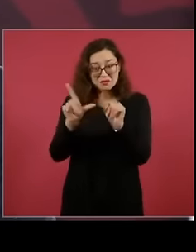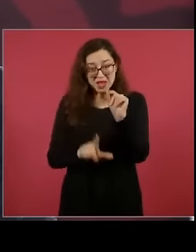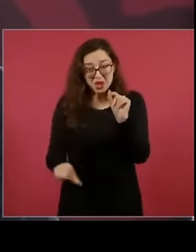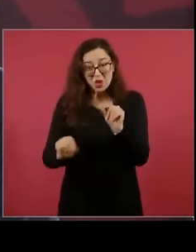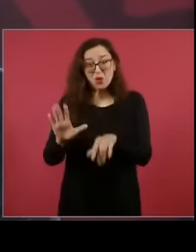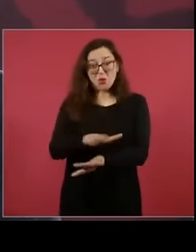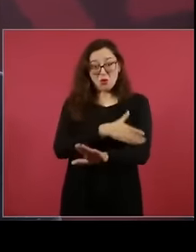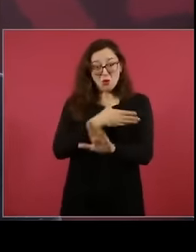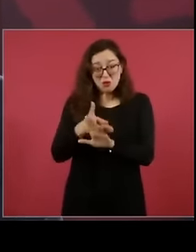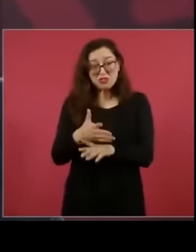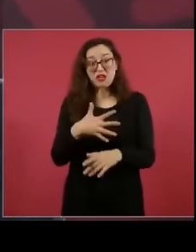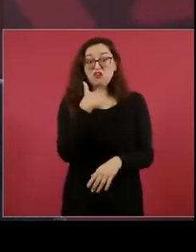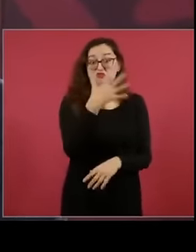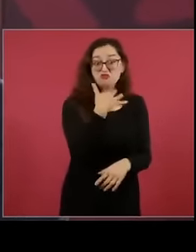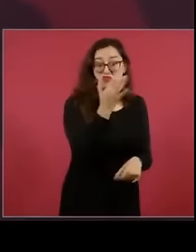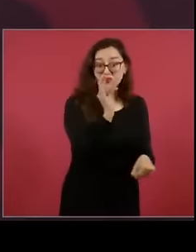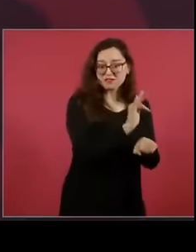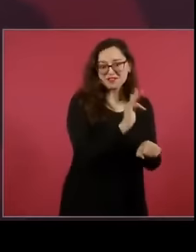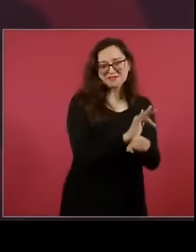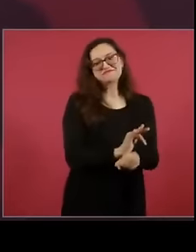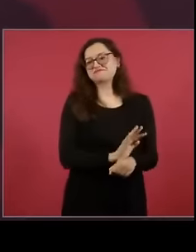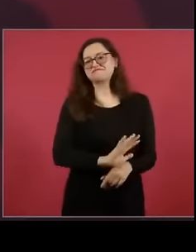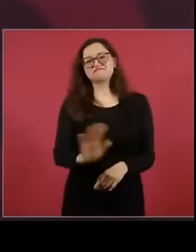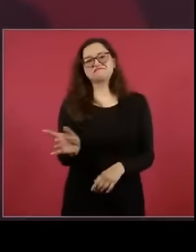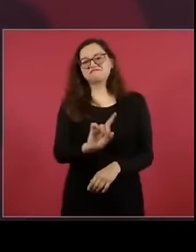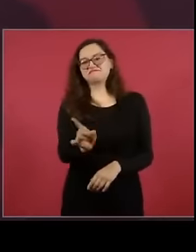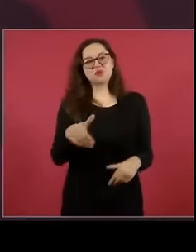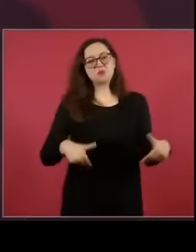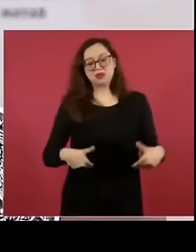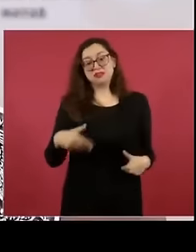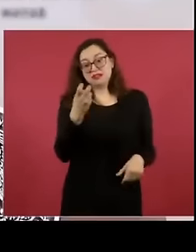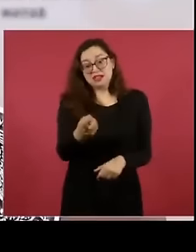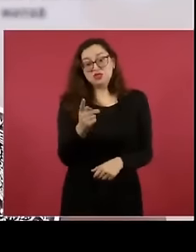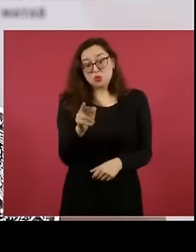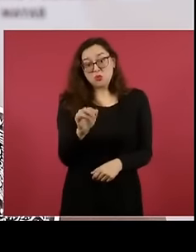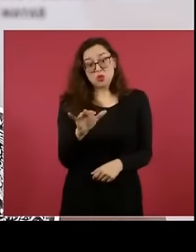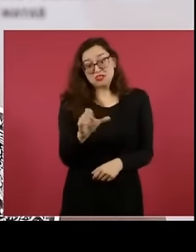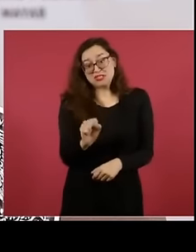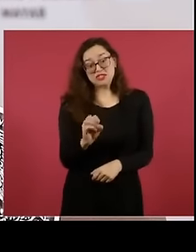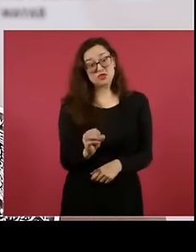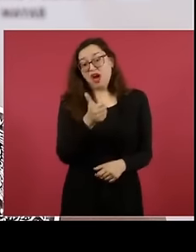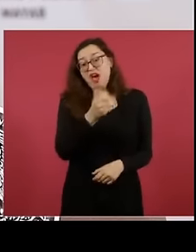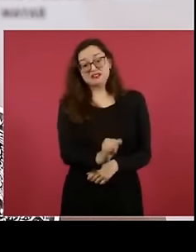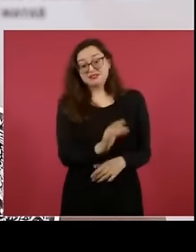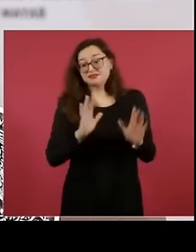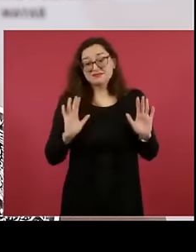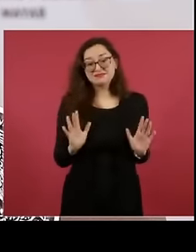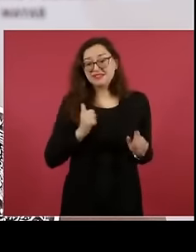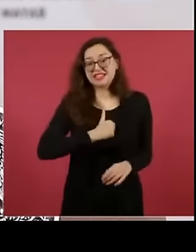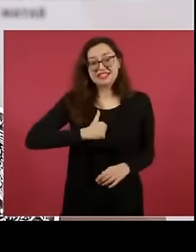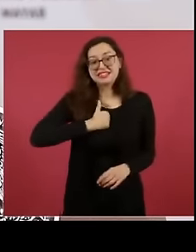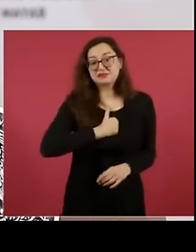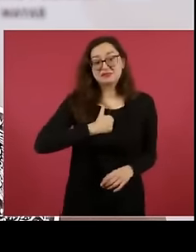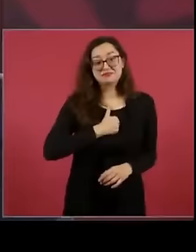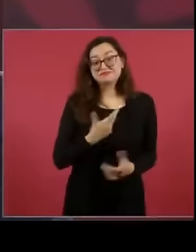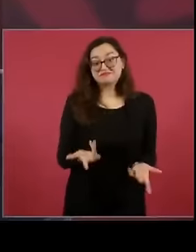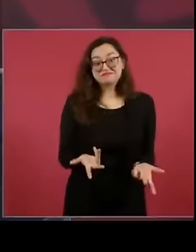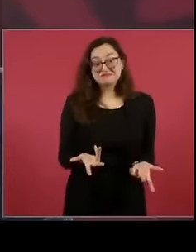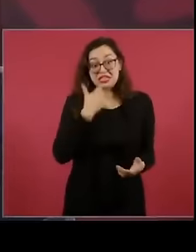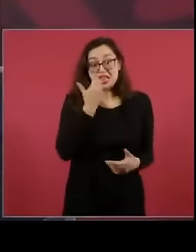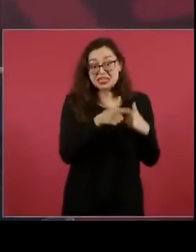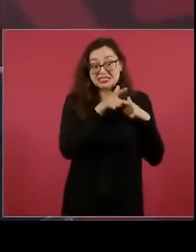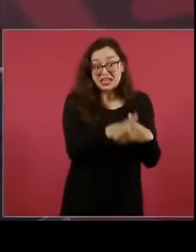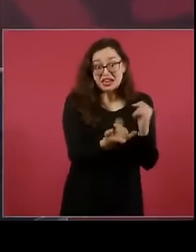régimen de corrupción Y eso es lo que han hecho ustedes afianzar o qu no